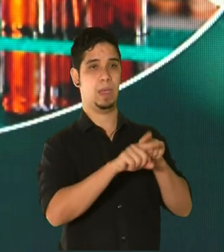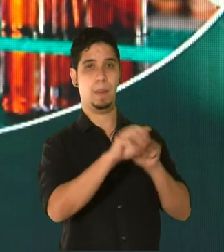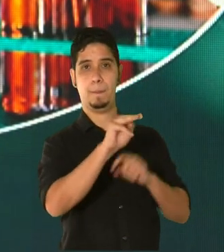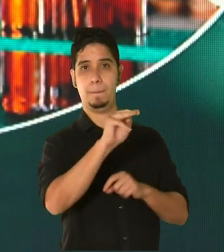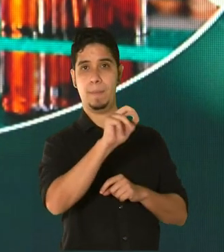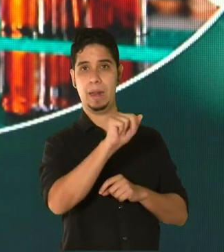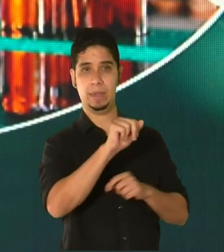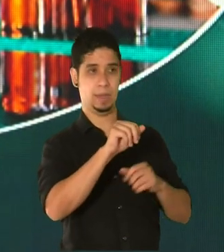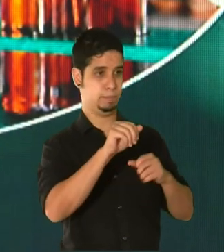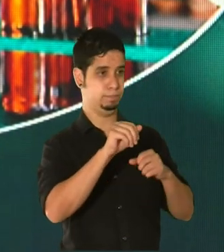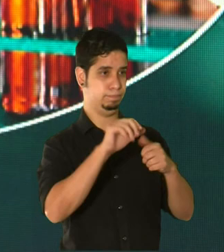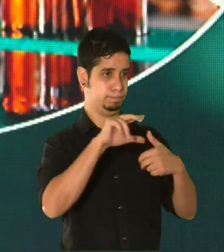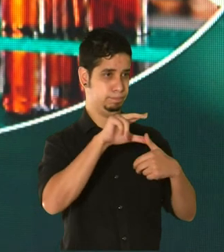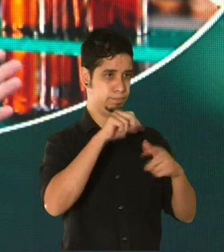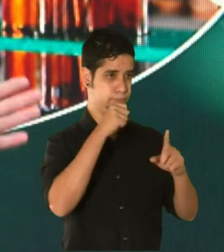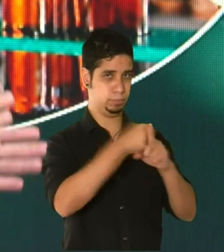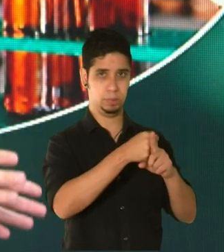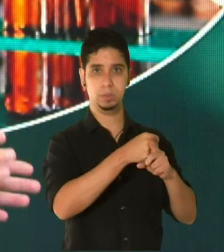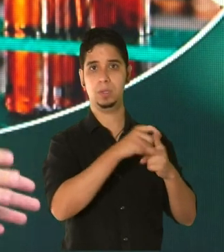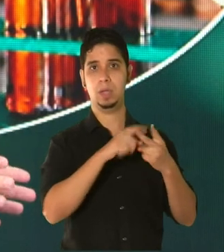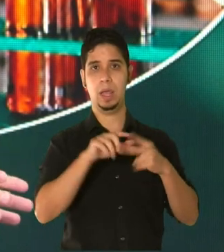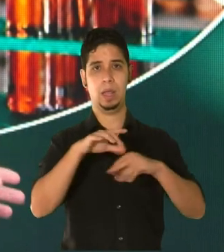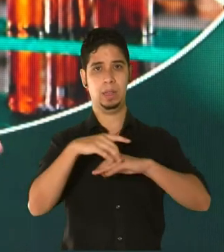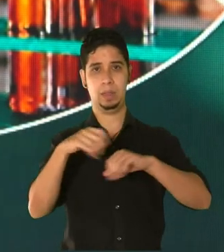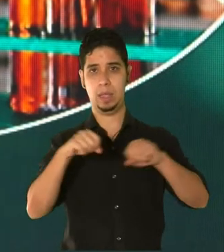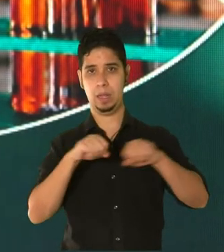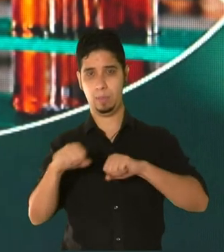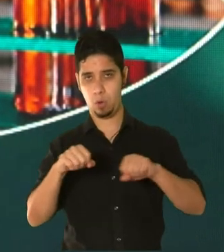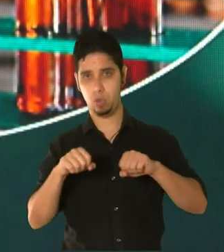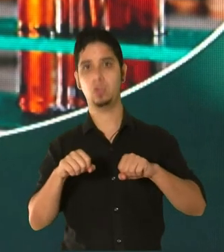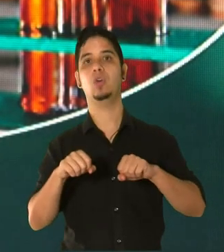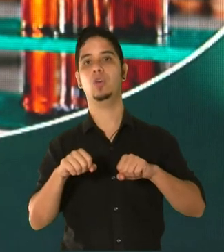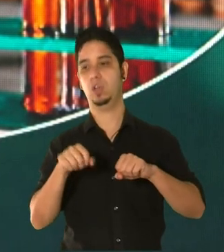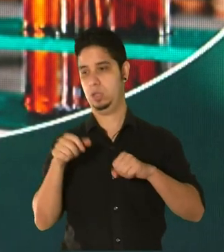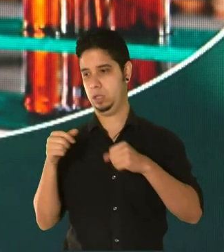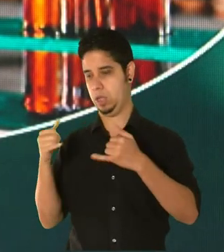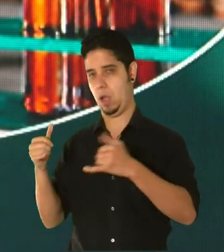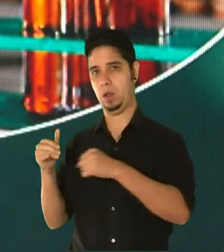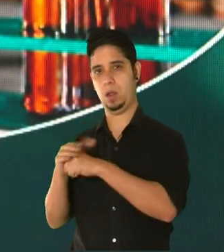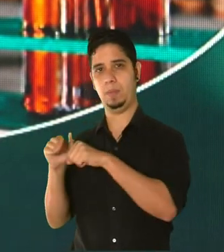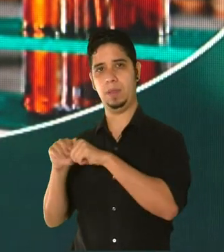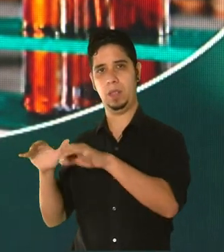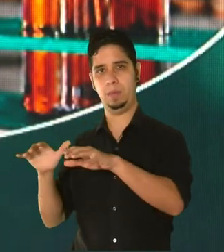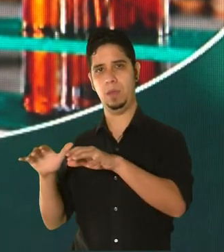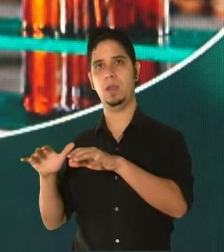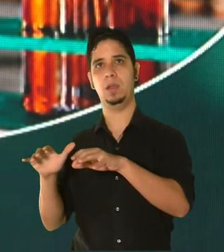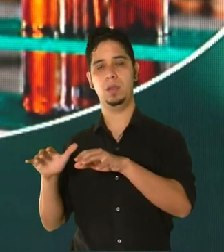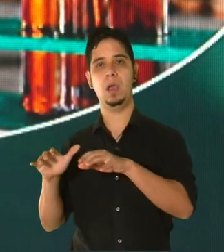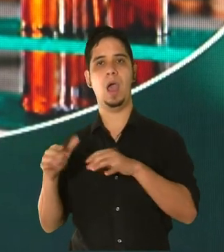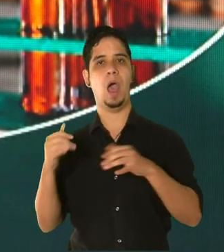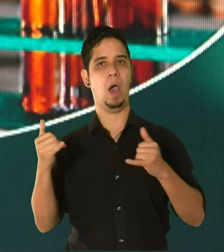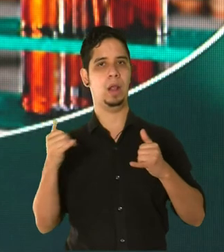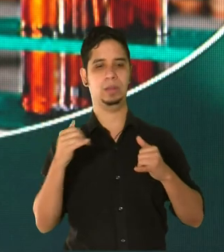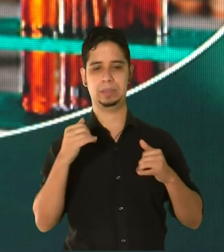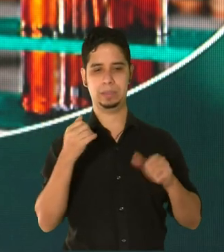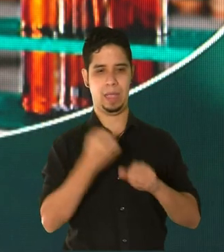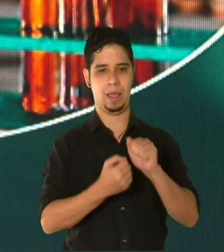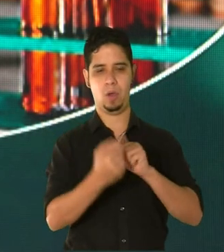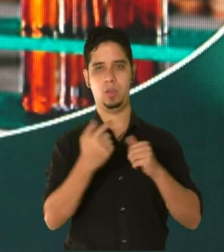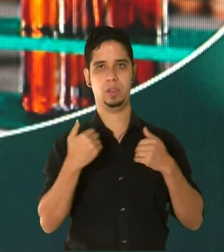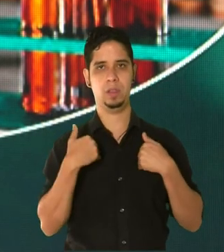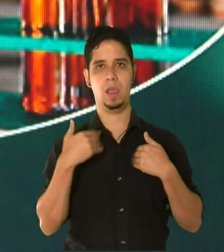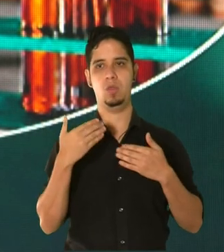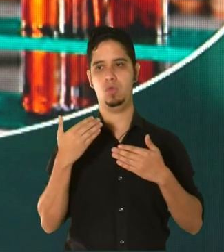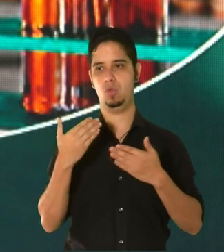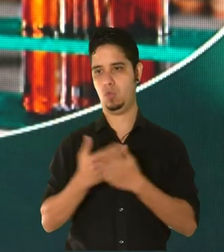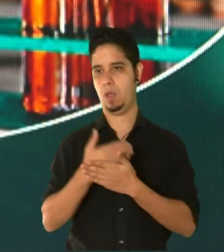terremotos que se creó esa conciencia en los seguros de propiedad y ahora luego la pandemia se queda como sigue se notan sólo en la parte económica